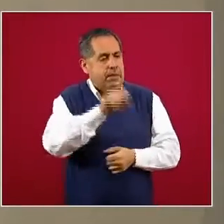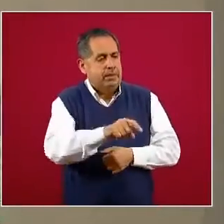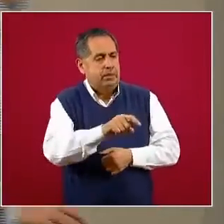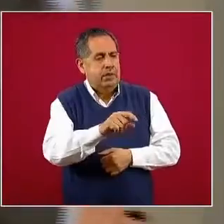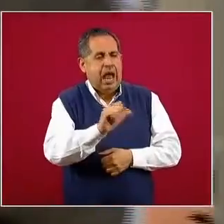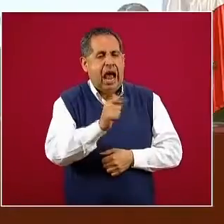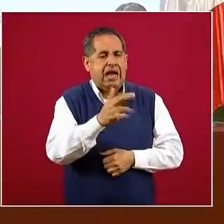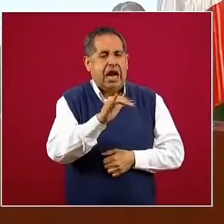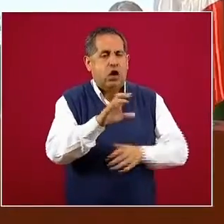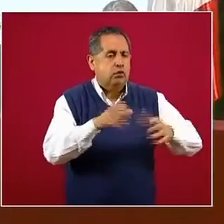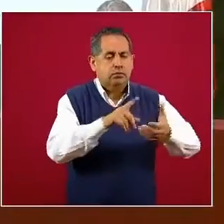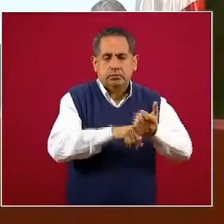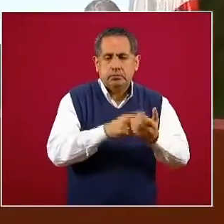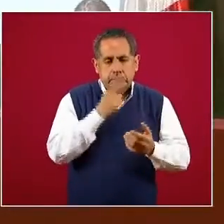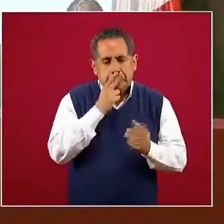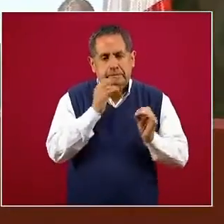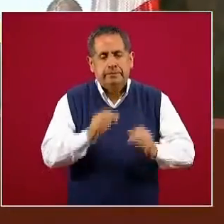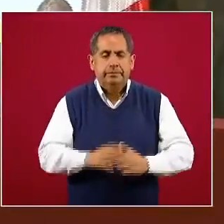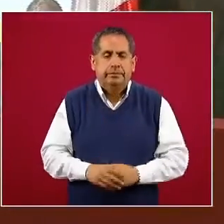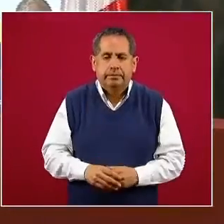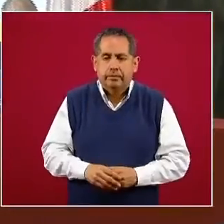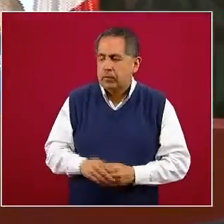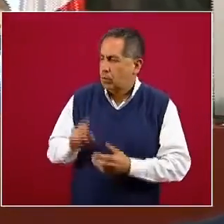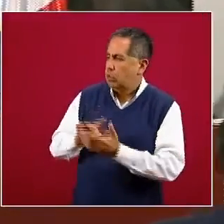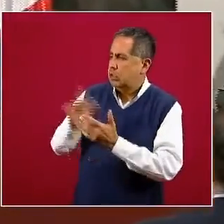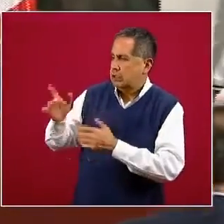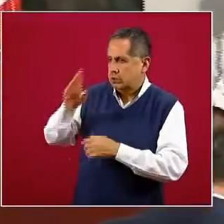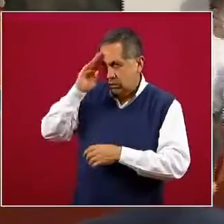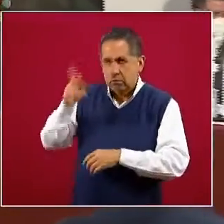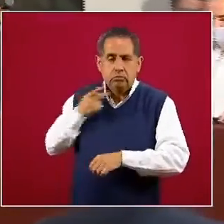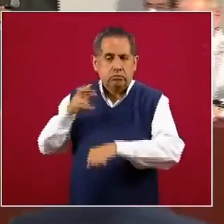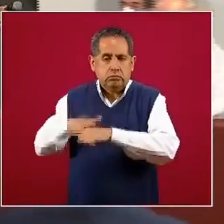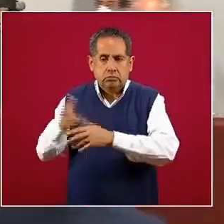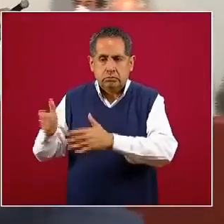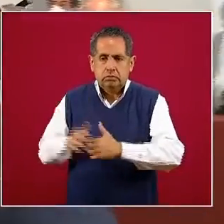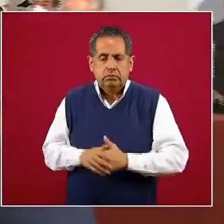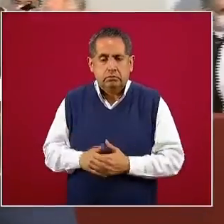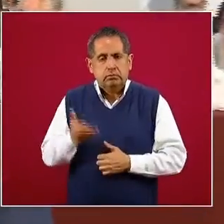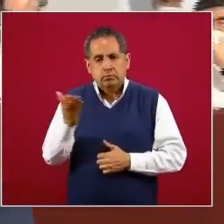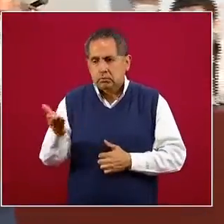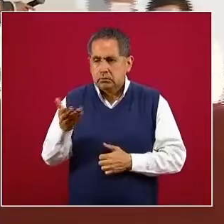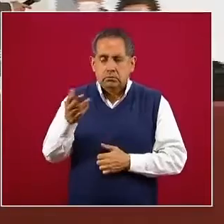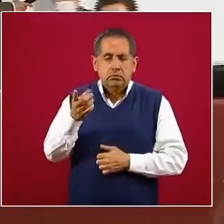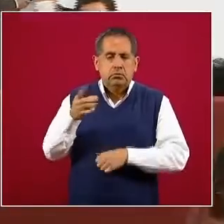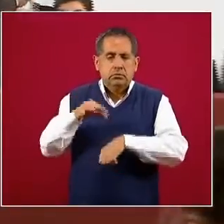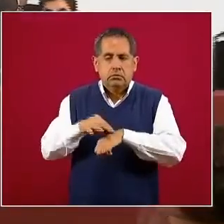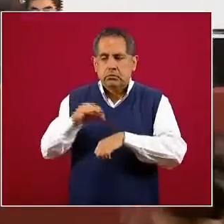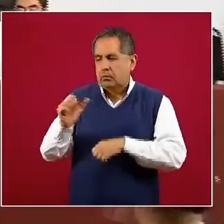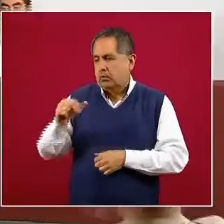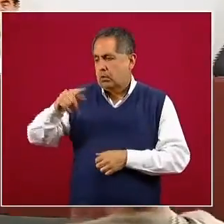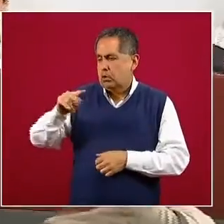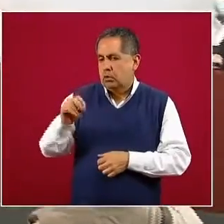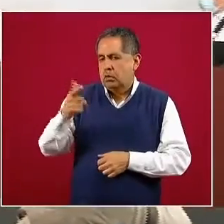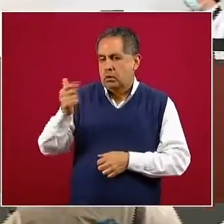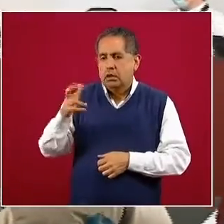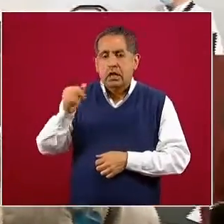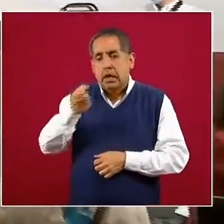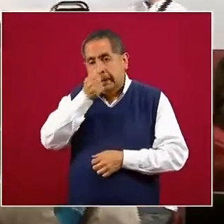pandemia, la Procuraduría Agraria visualizó que el sector más vulnerable y alejado de atención médica era el sector